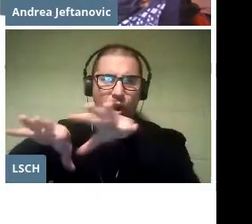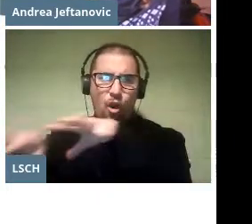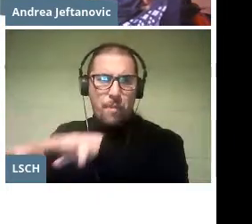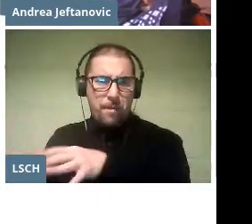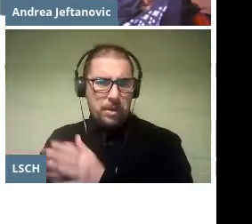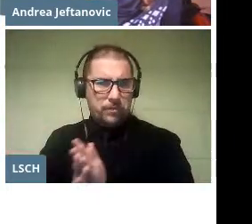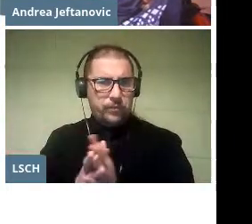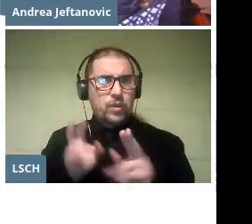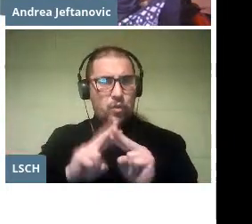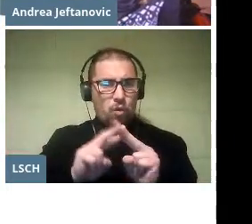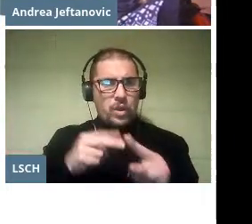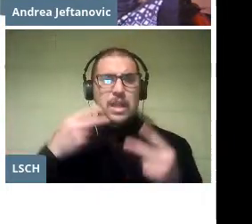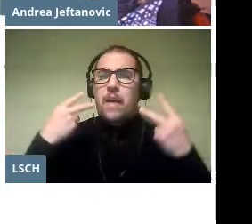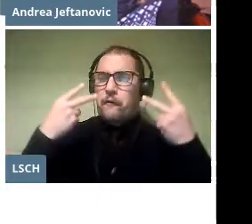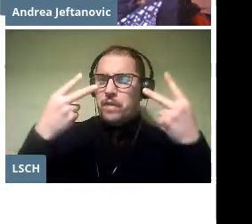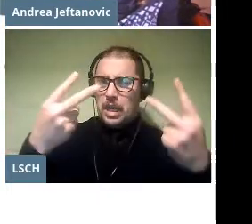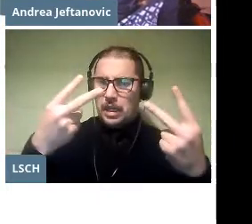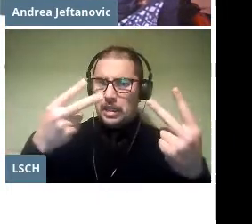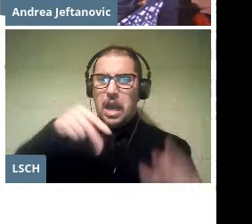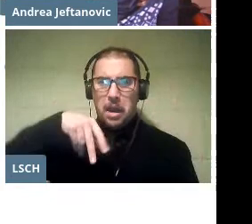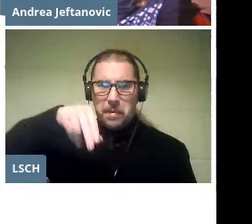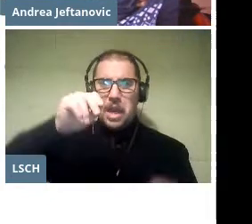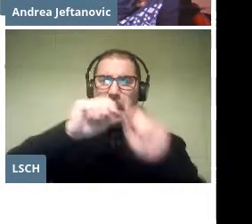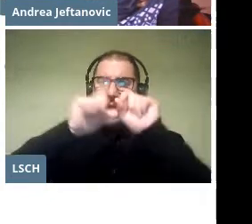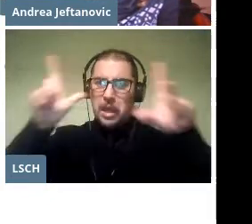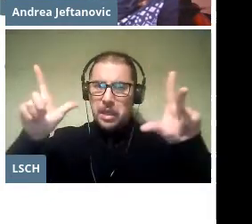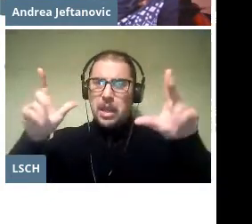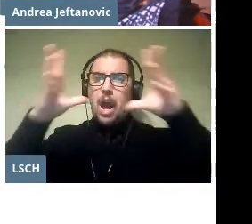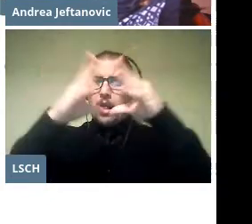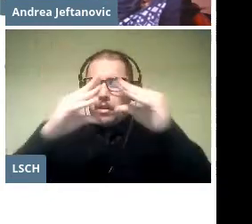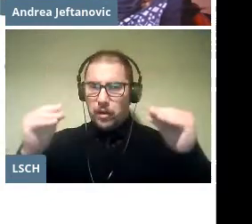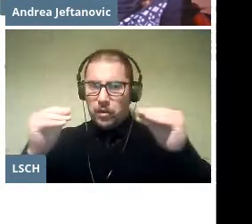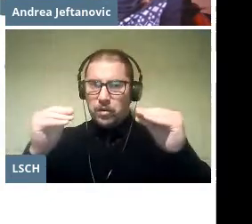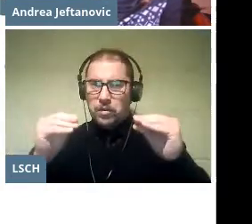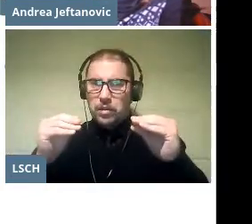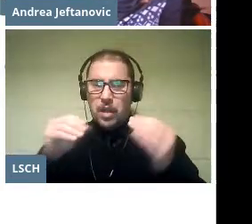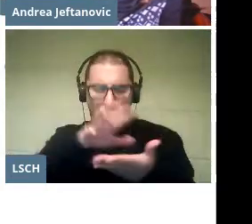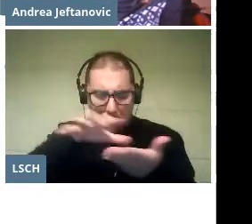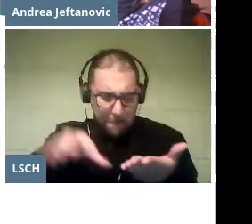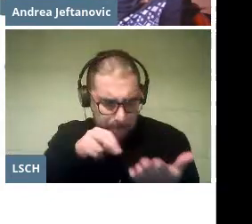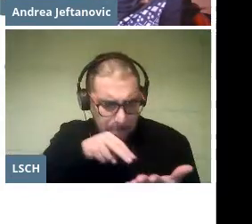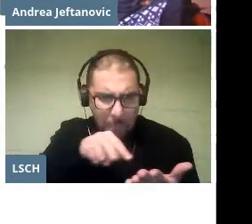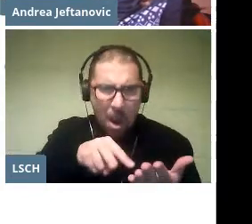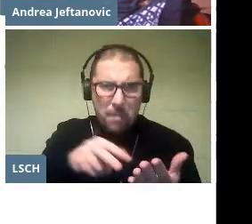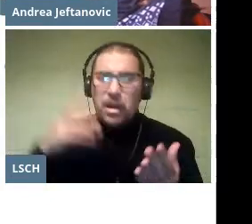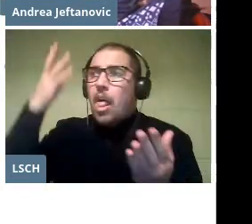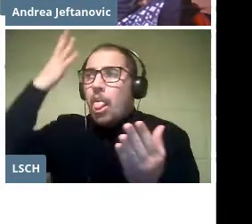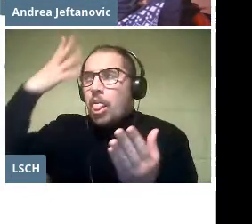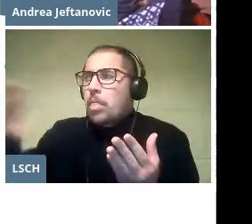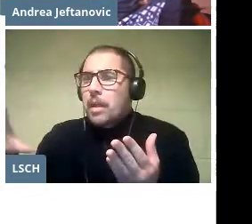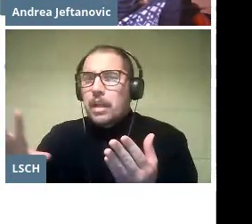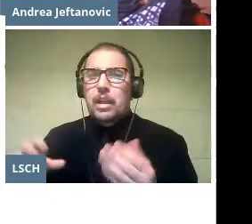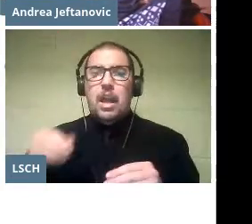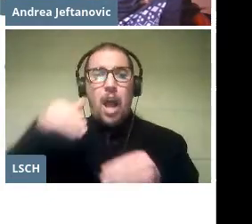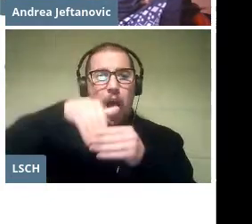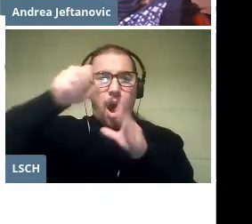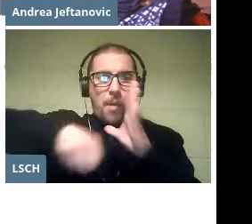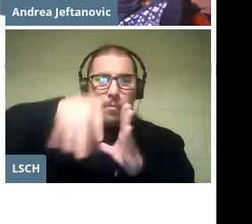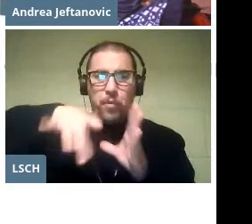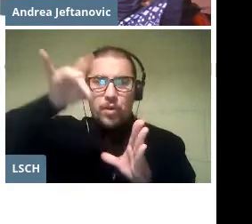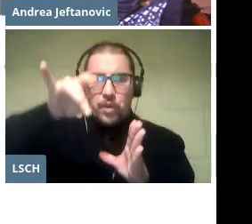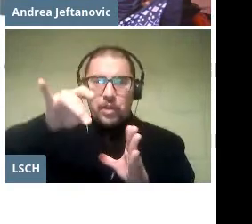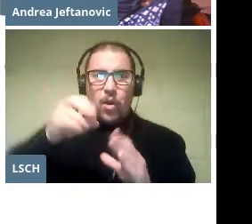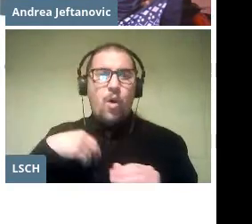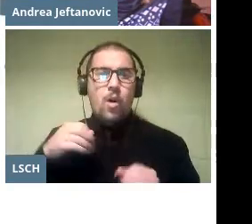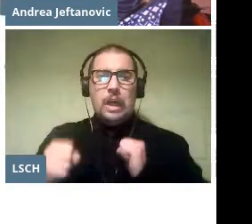Realicé viajes en los que caminé de día, de noche, siguiendo mapas, extraviada, al azar, oyendo